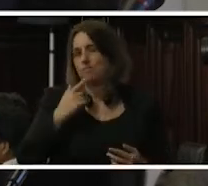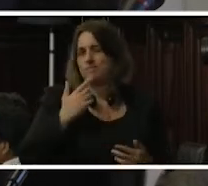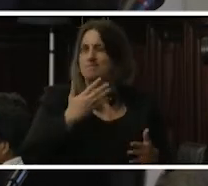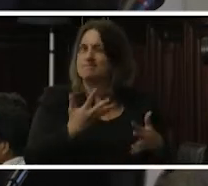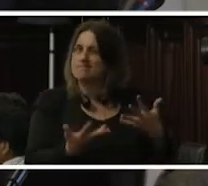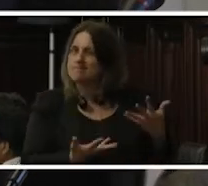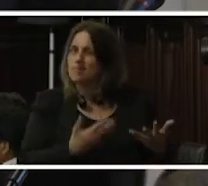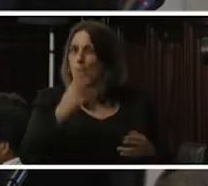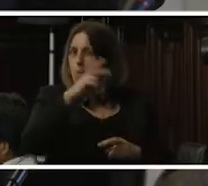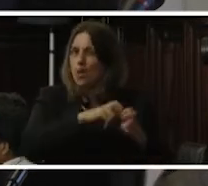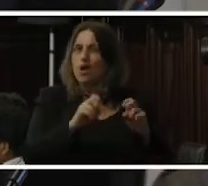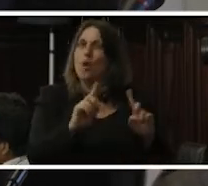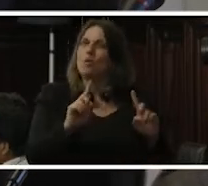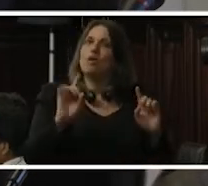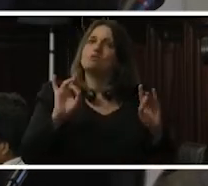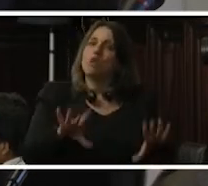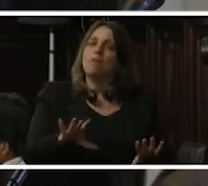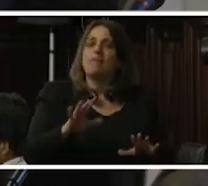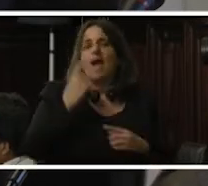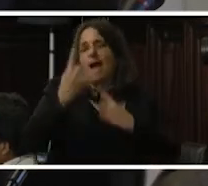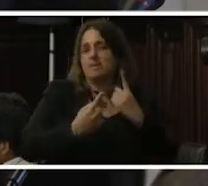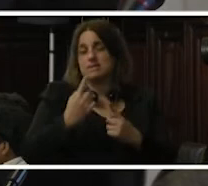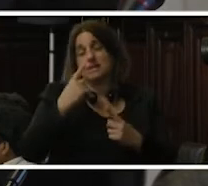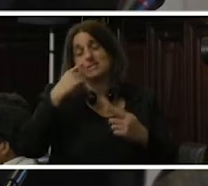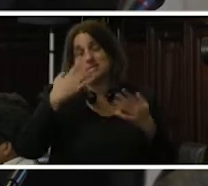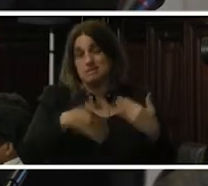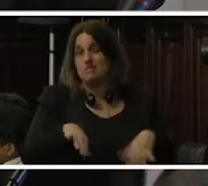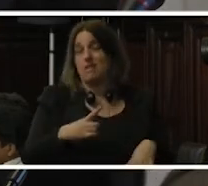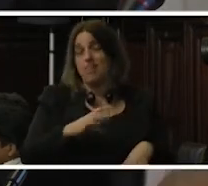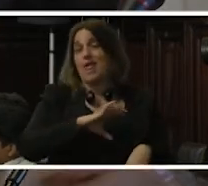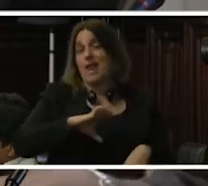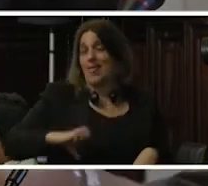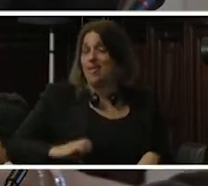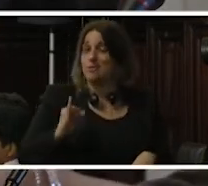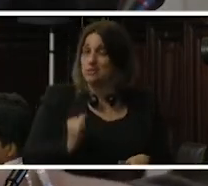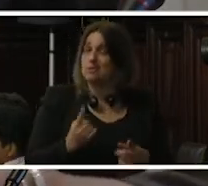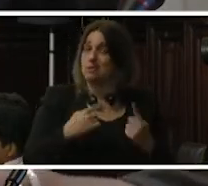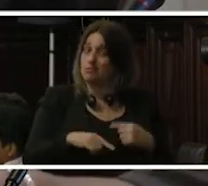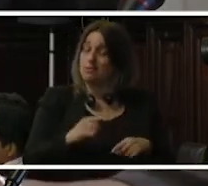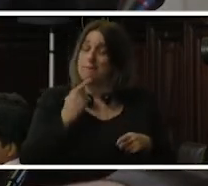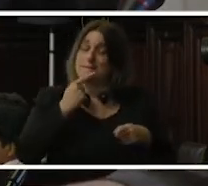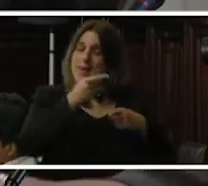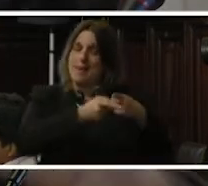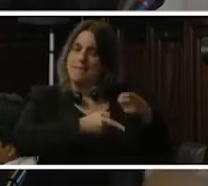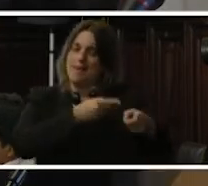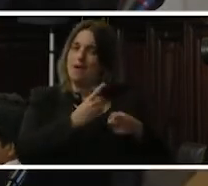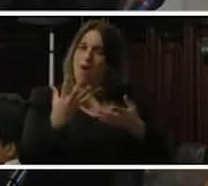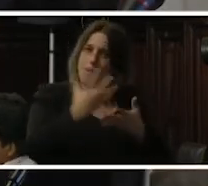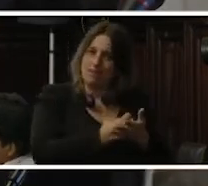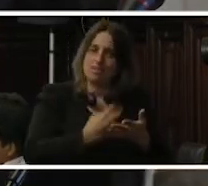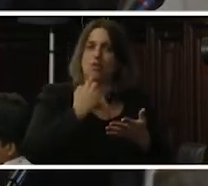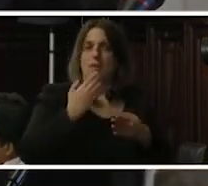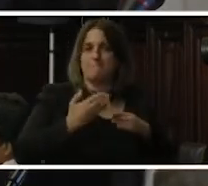solo, y normalmente a veces mucho menos, del aparato estatal, sino sobre todo de explotaciones